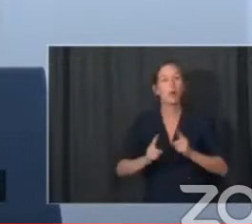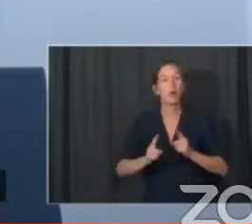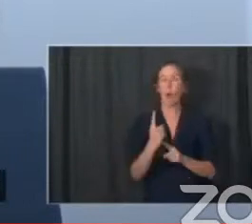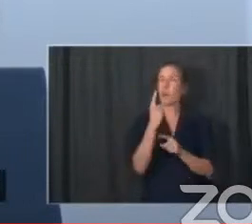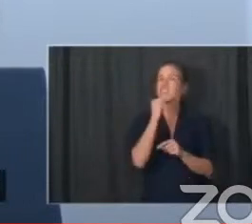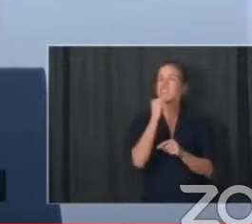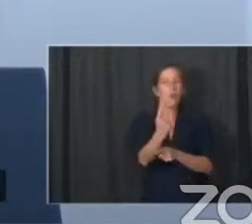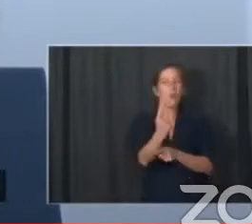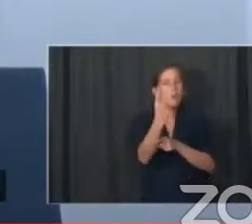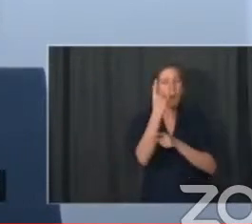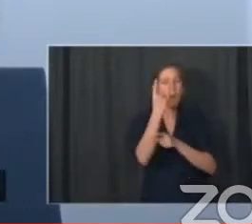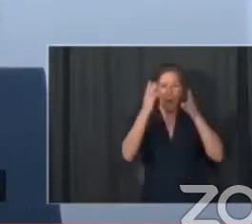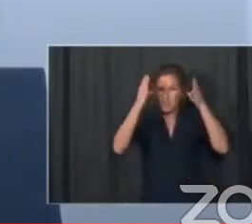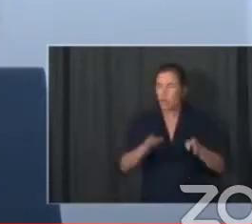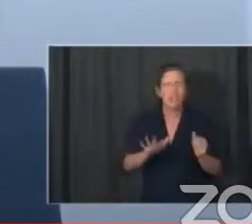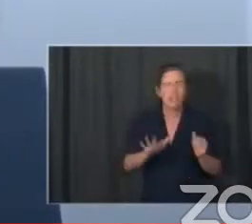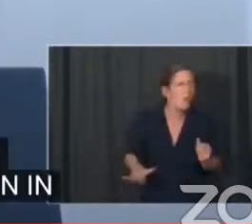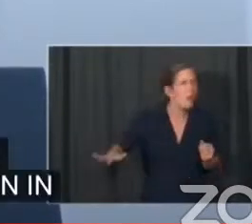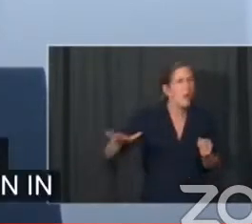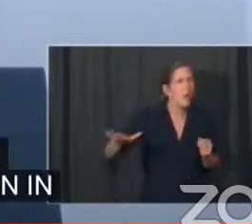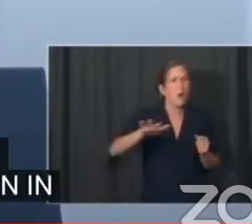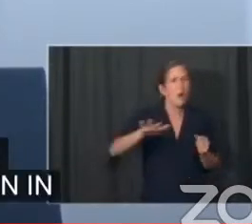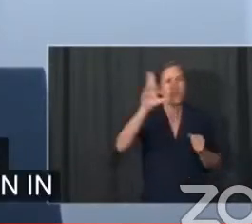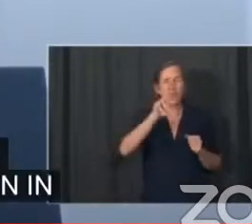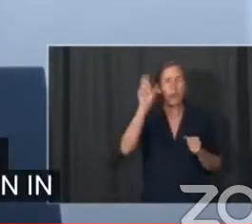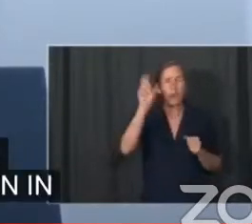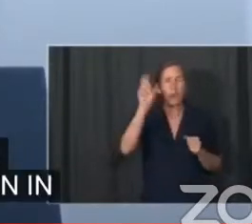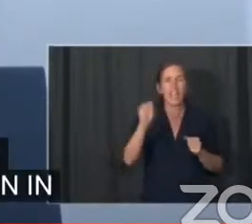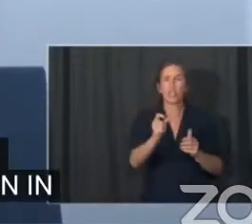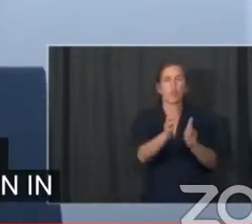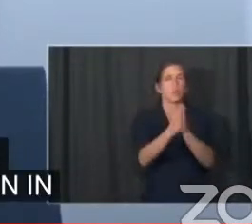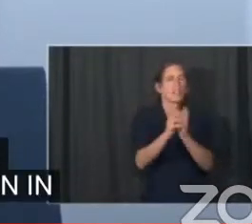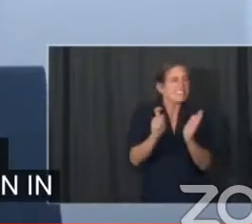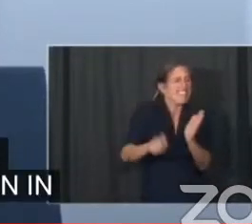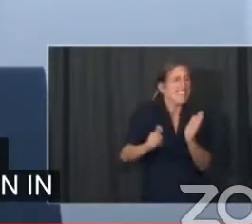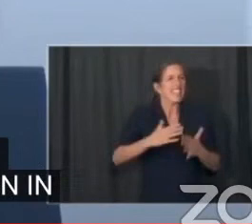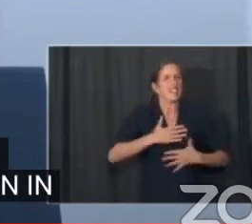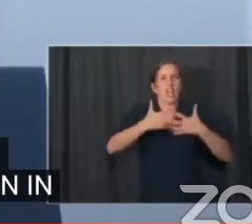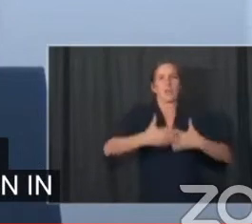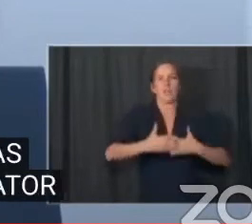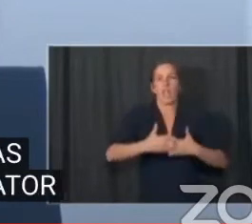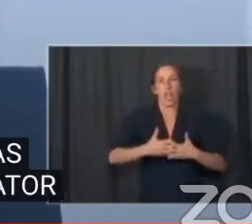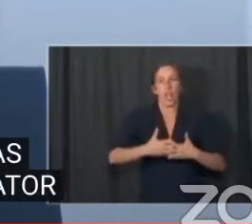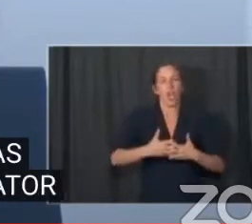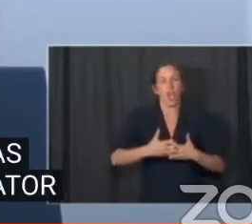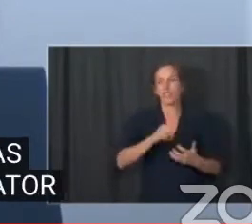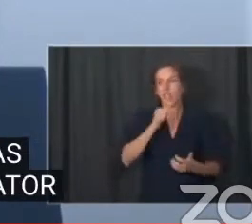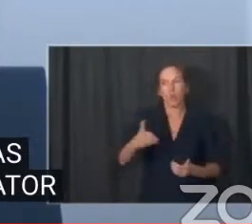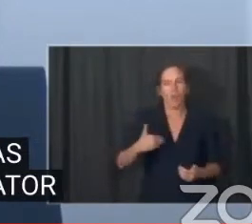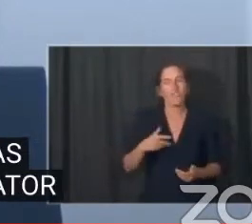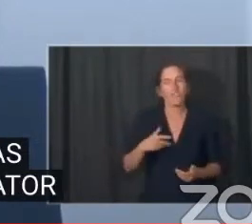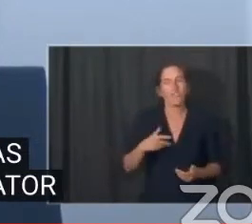negado. Es una pieza muy complicada, un equipo muy complicado de tener, de hacer.